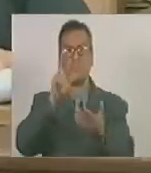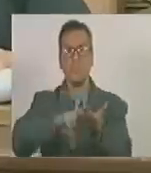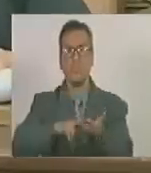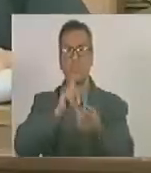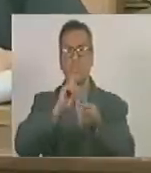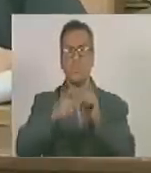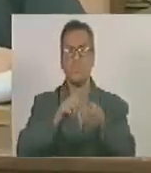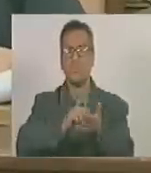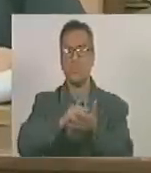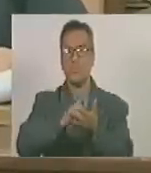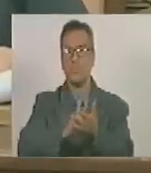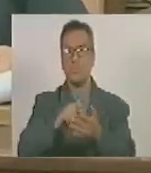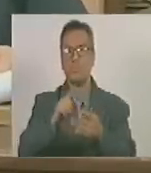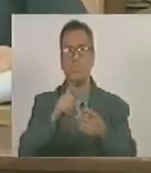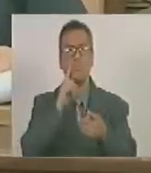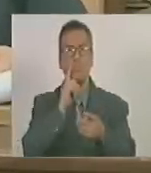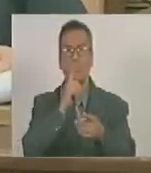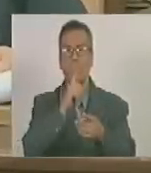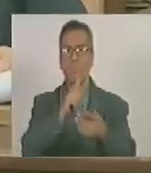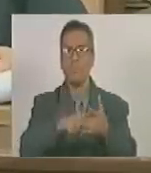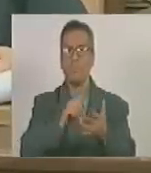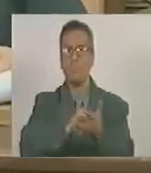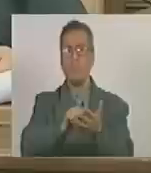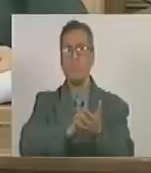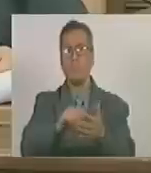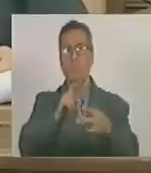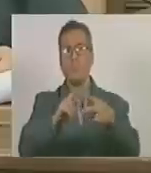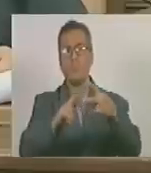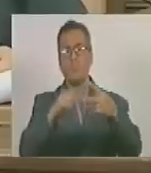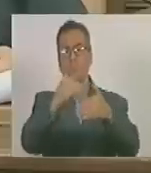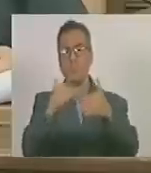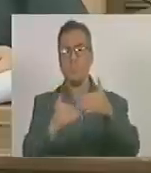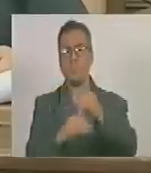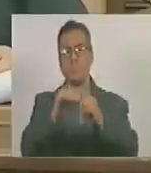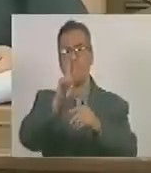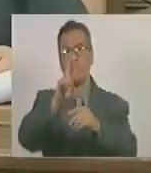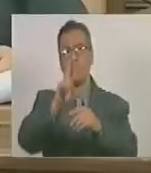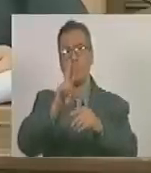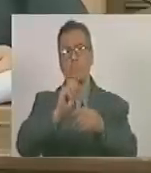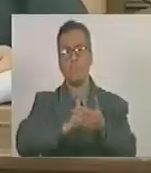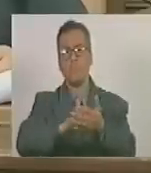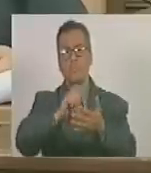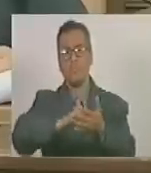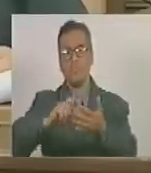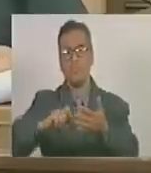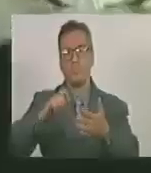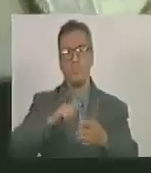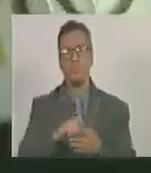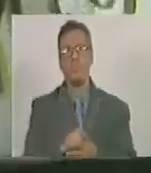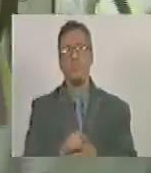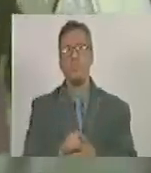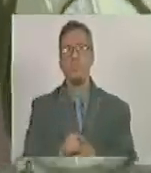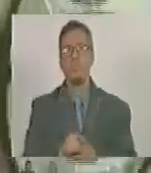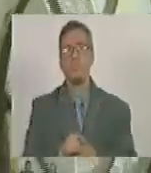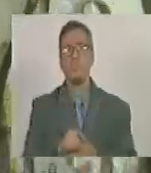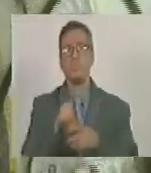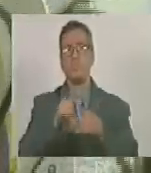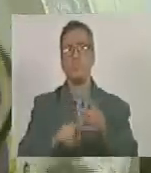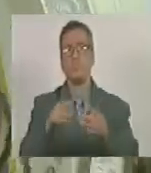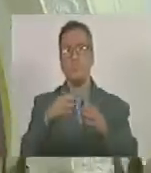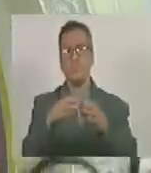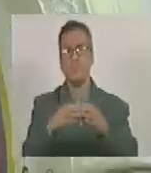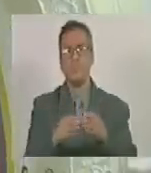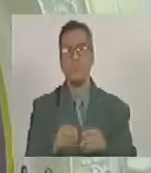con modificación la denominación de la sección segunda del capítulo 2, quedando redactado de la siguiente manera.